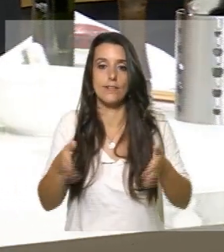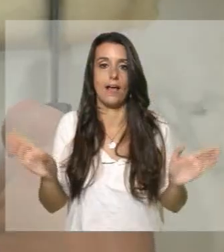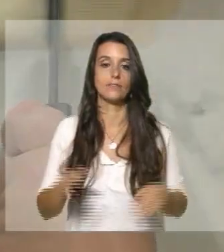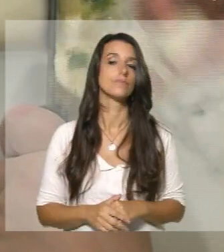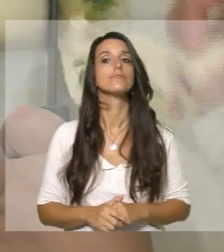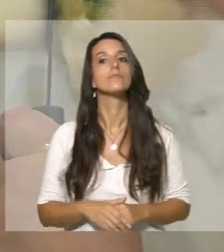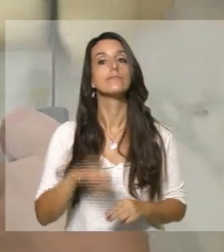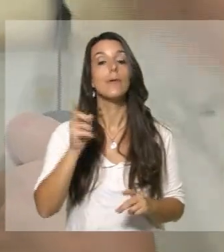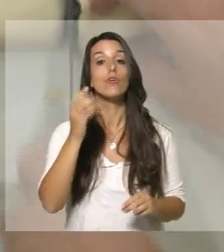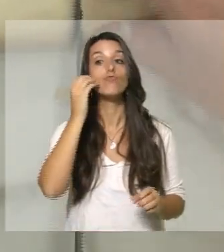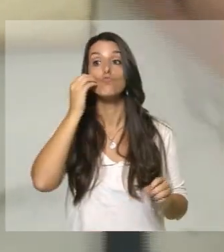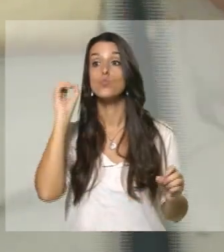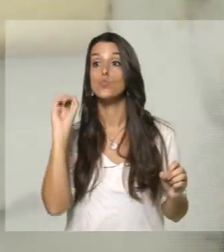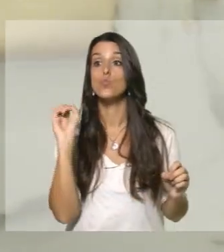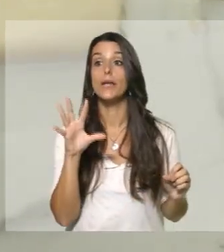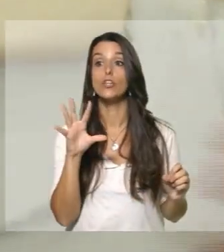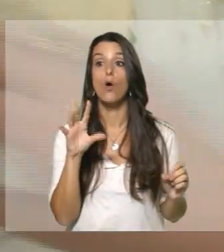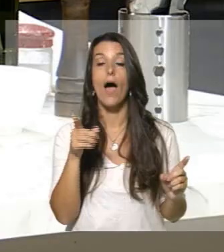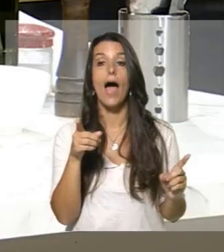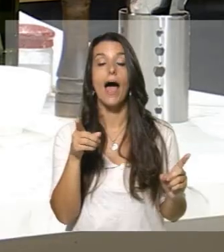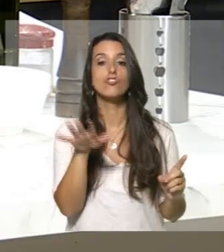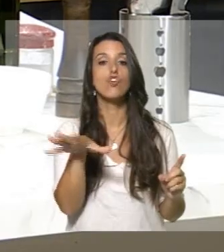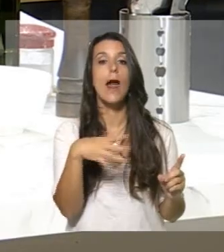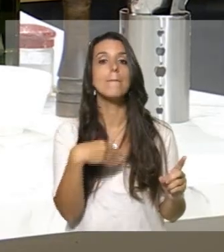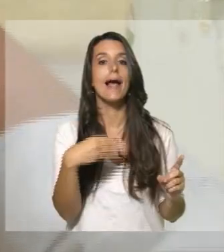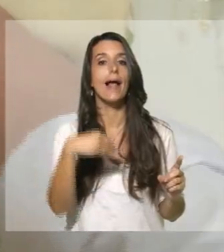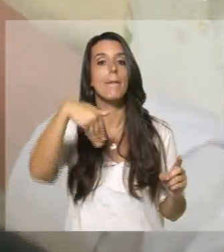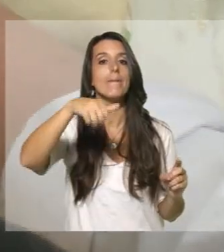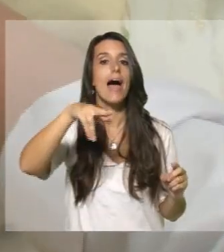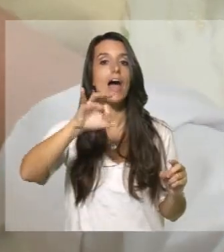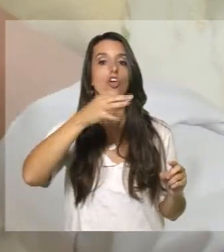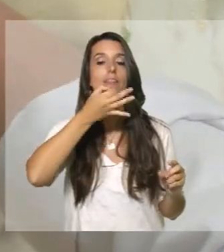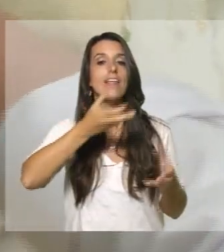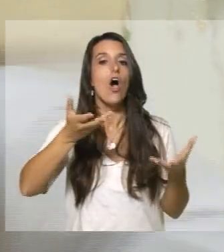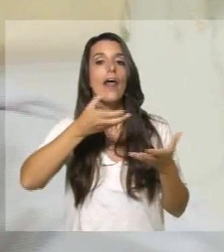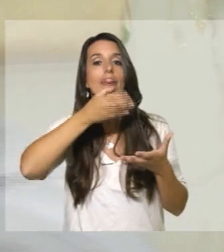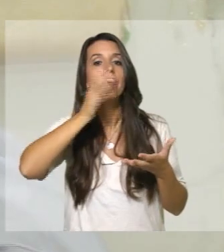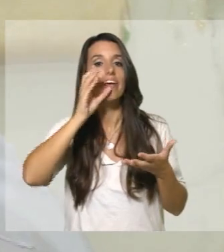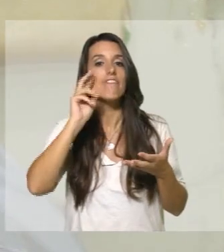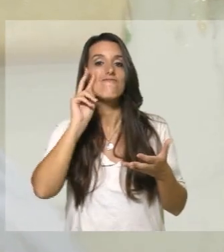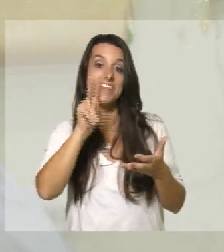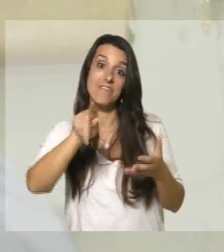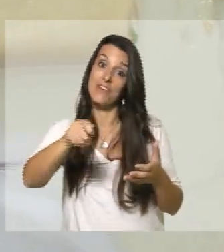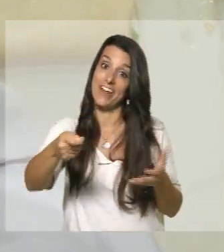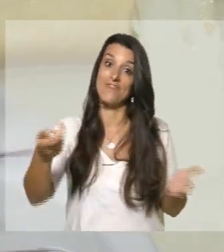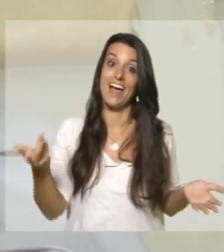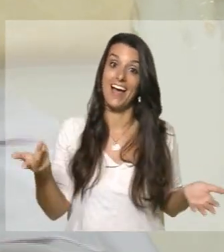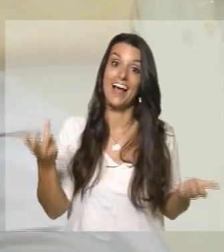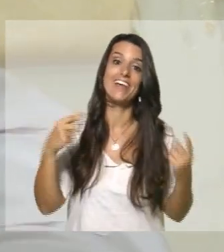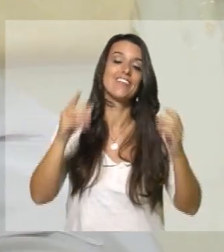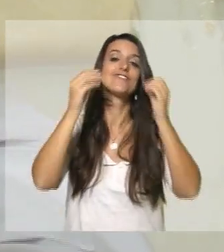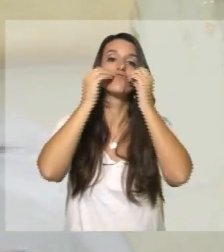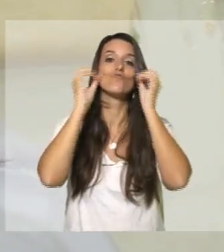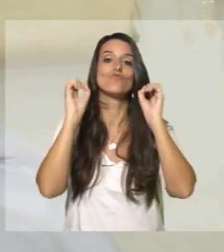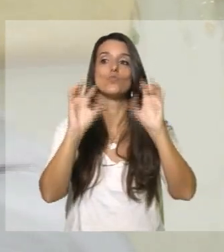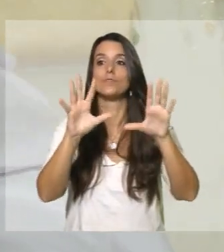Le mandamos un beso grande también a desde la blanqueada Mario, que dice que está desayunando mirando Basta de Cháchara. Así que le mandamos un